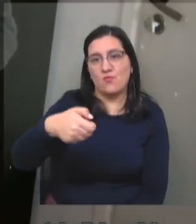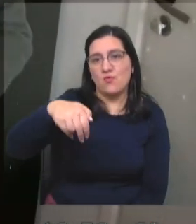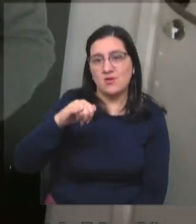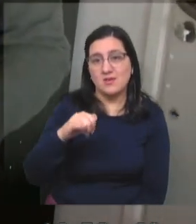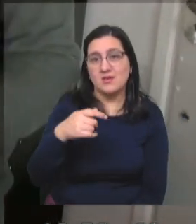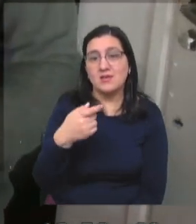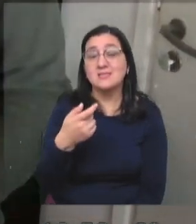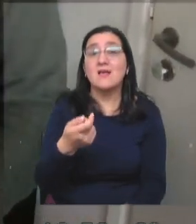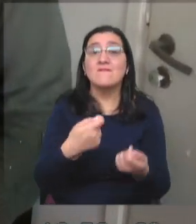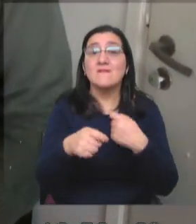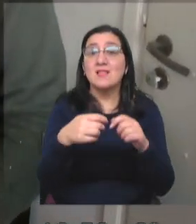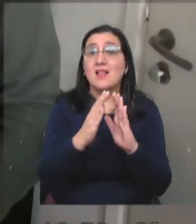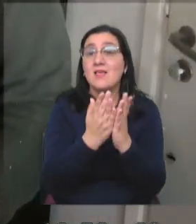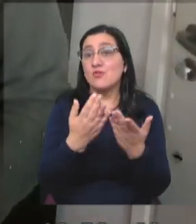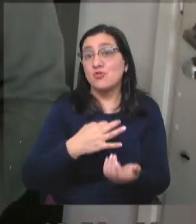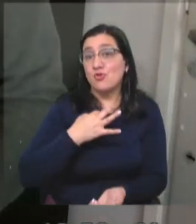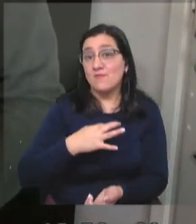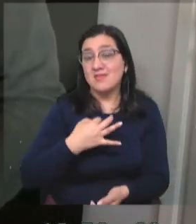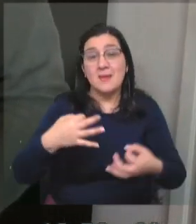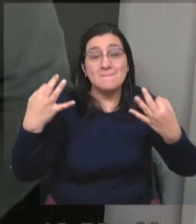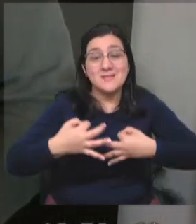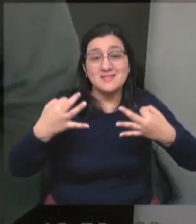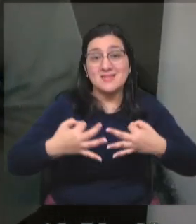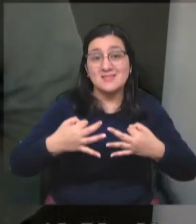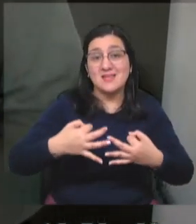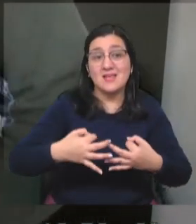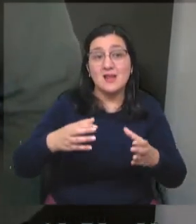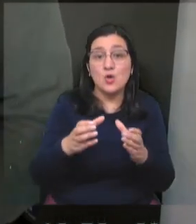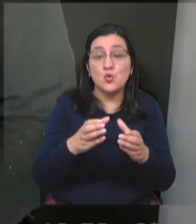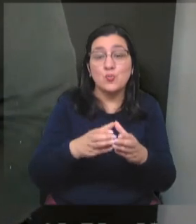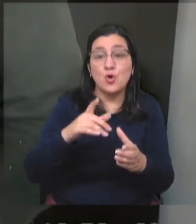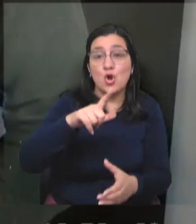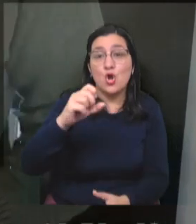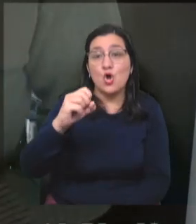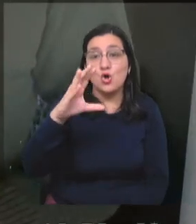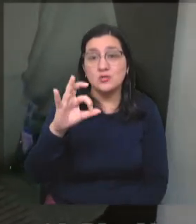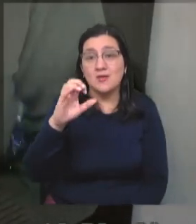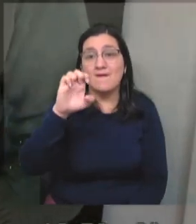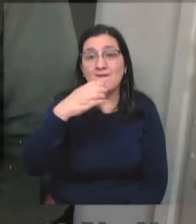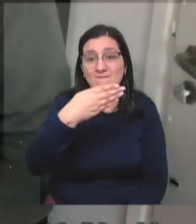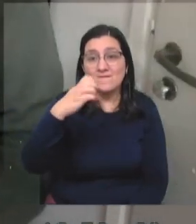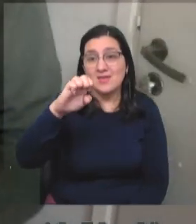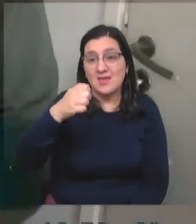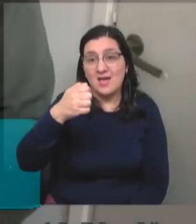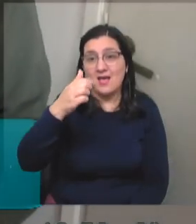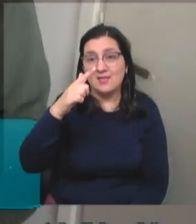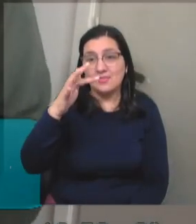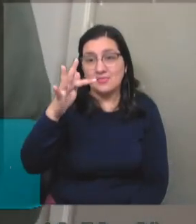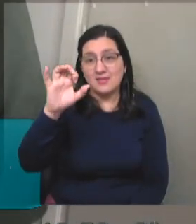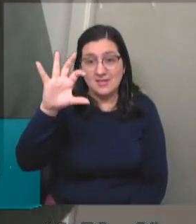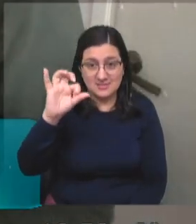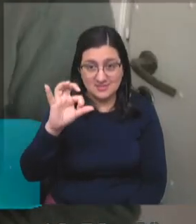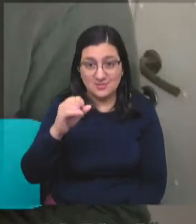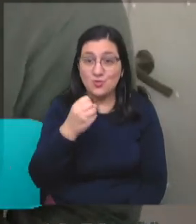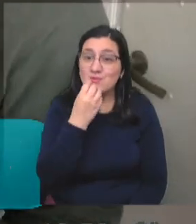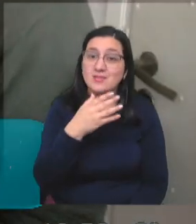librero de toda la vida y especialista en los be pero desp acá que ahora lo va a ir mostrando nuestro compañero Eric Cómo estás